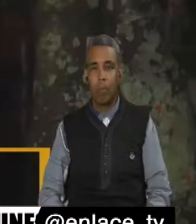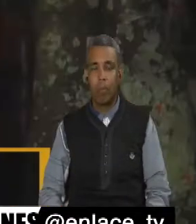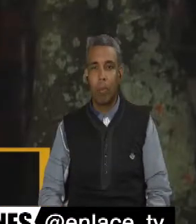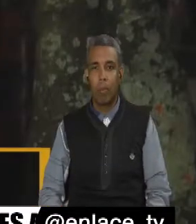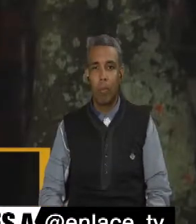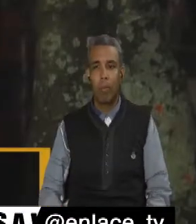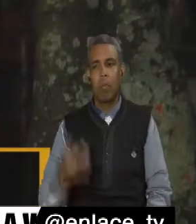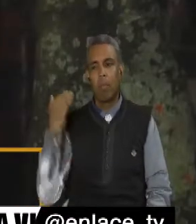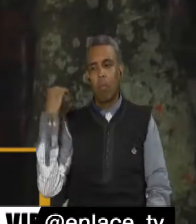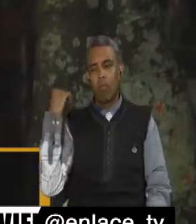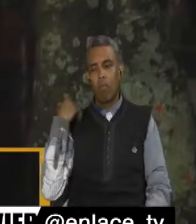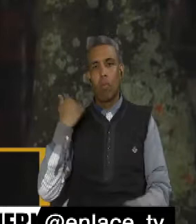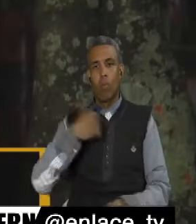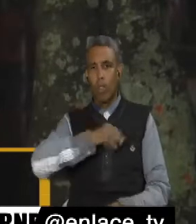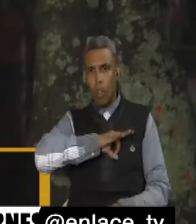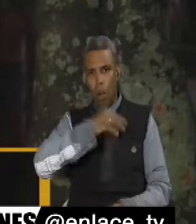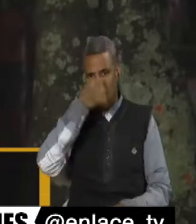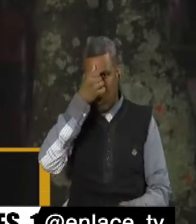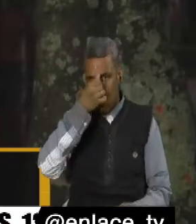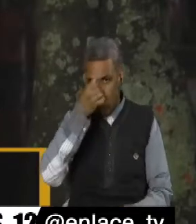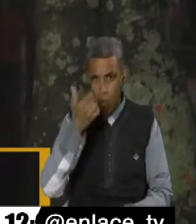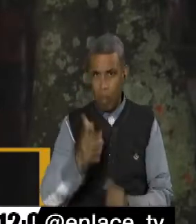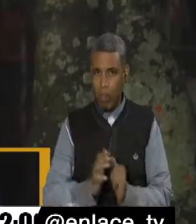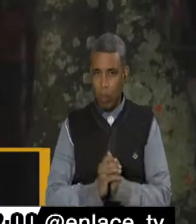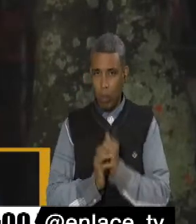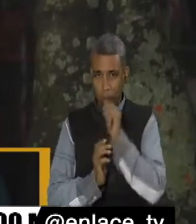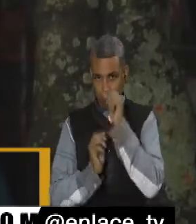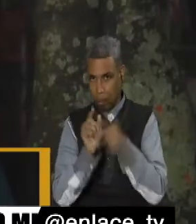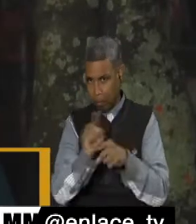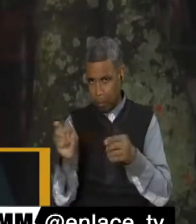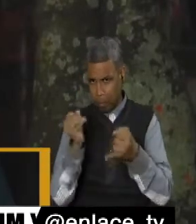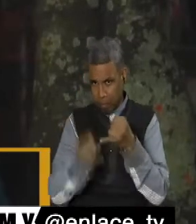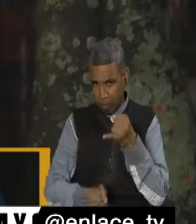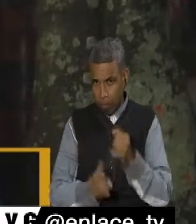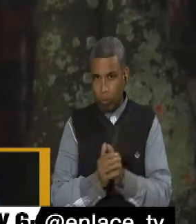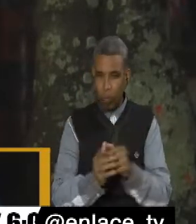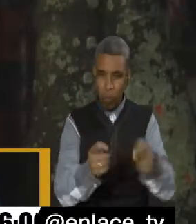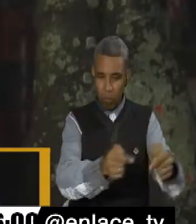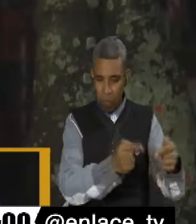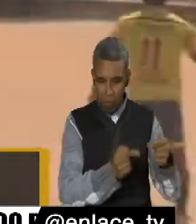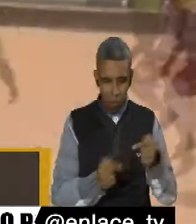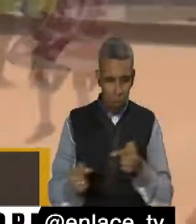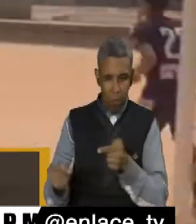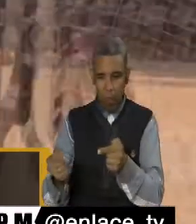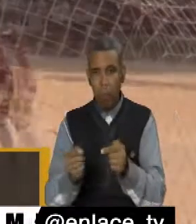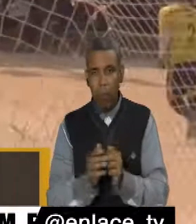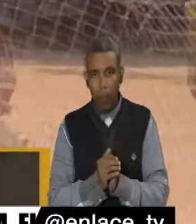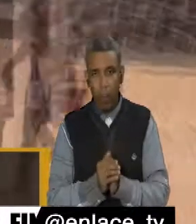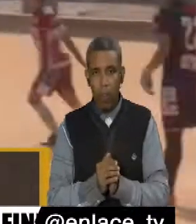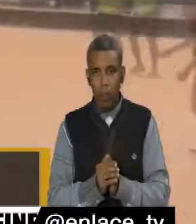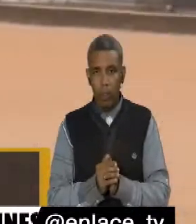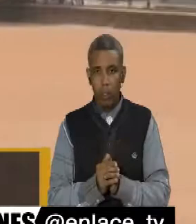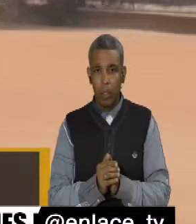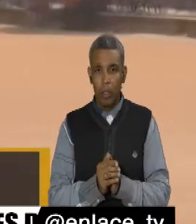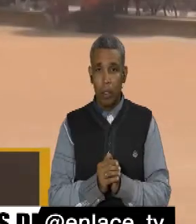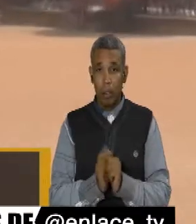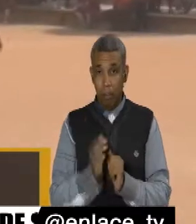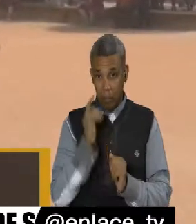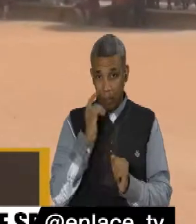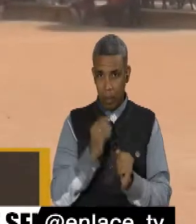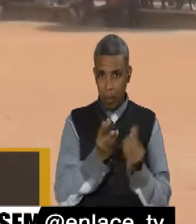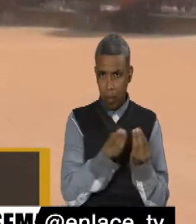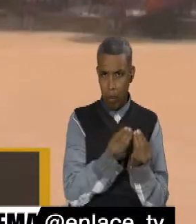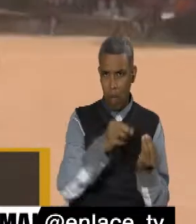jugó la última fecha de la primera fase, donde jugó pues a primera hora jugó el combo de